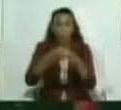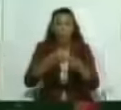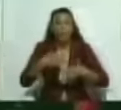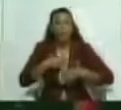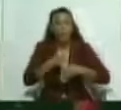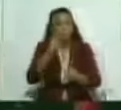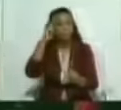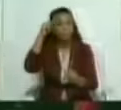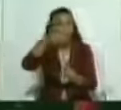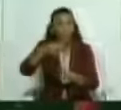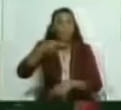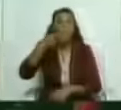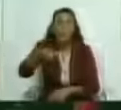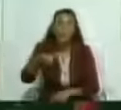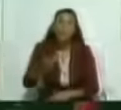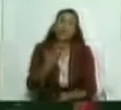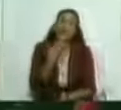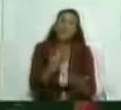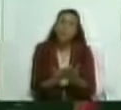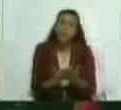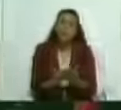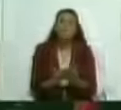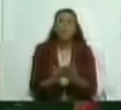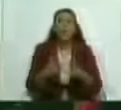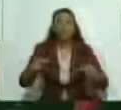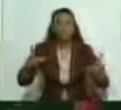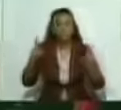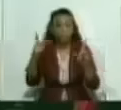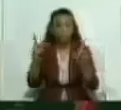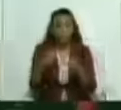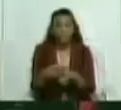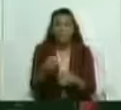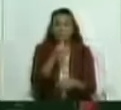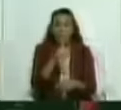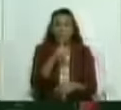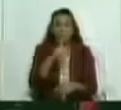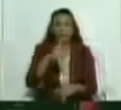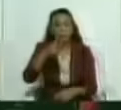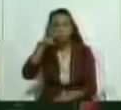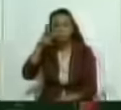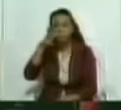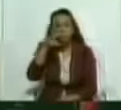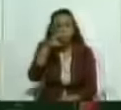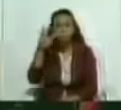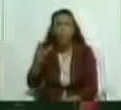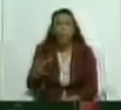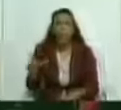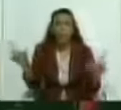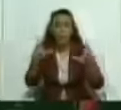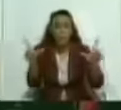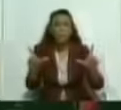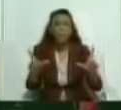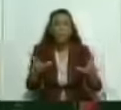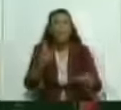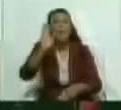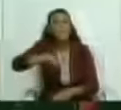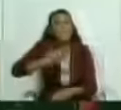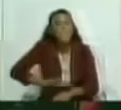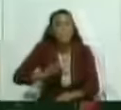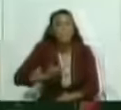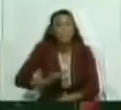fines políticos, le agradecemos, y los medios de comunicación. Es importante, fíjese, que esté